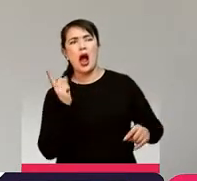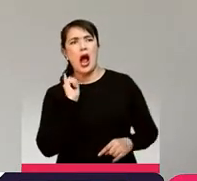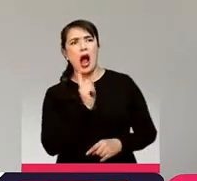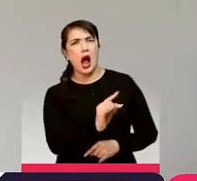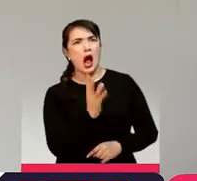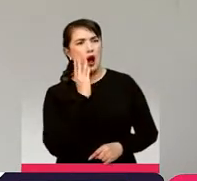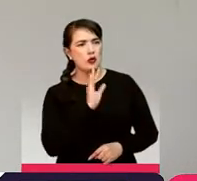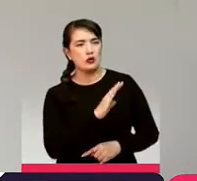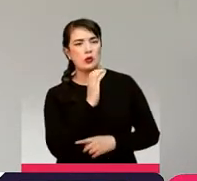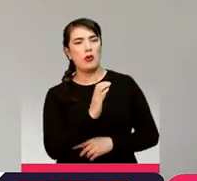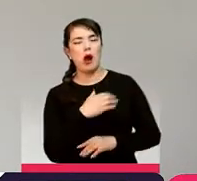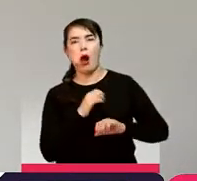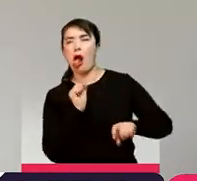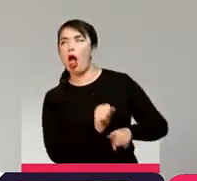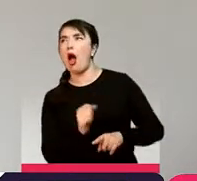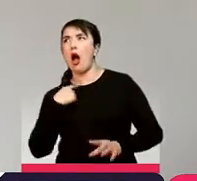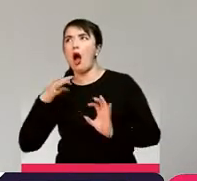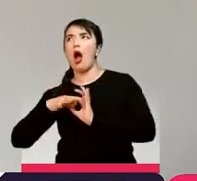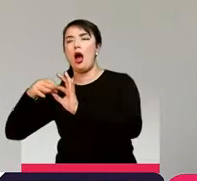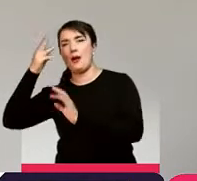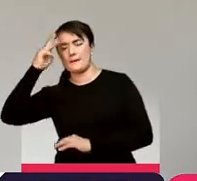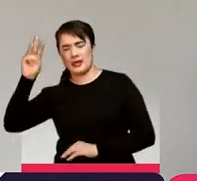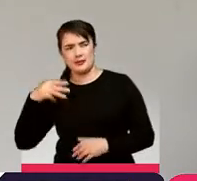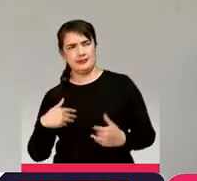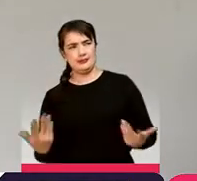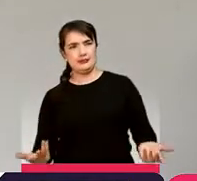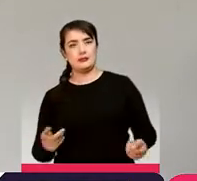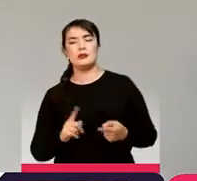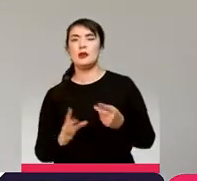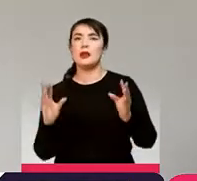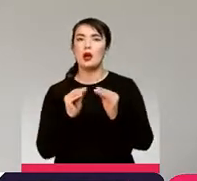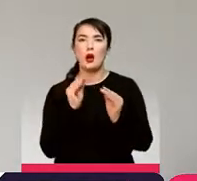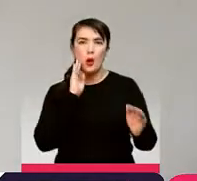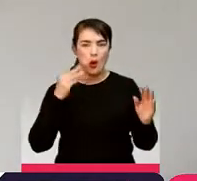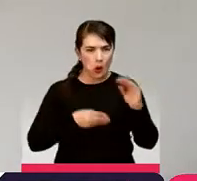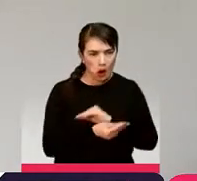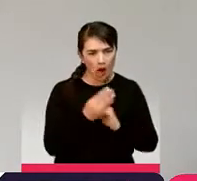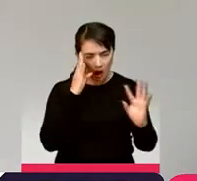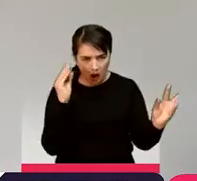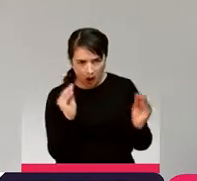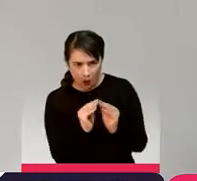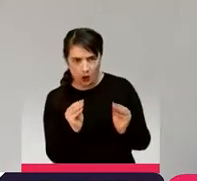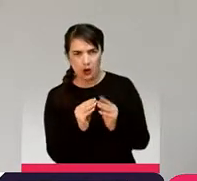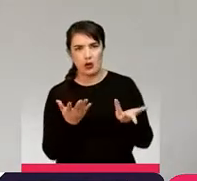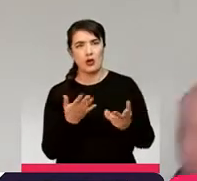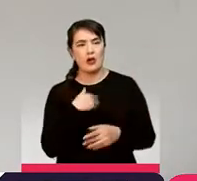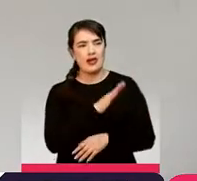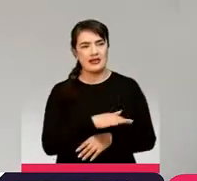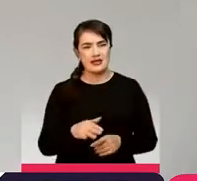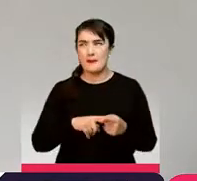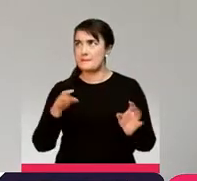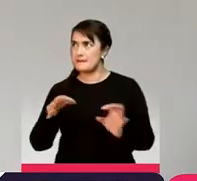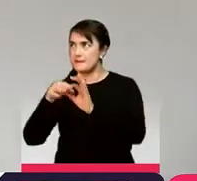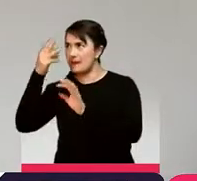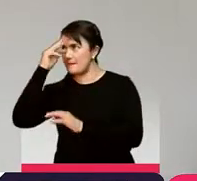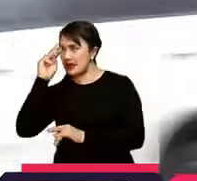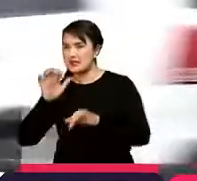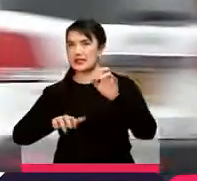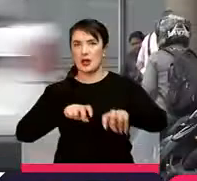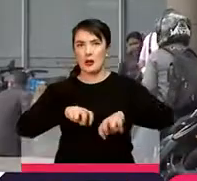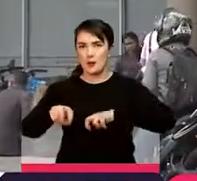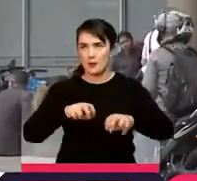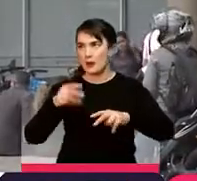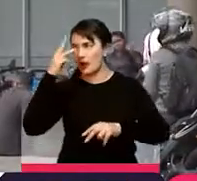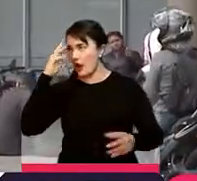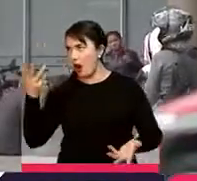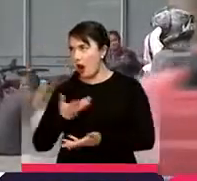país, no habían tenido una sola reunión. También mostramos cómo había acuerdos de confidencialidad entre la terminal y los mexicanos, entre la Secretaría de Movilidad y los mexicanos.